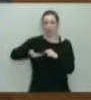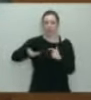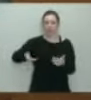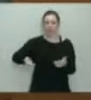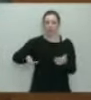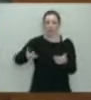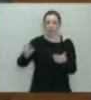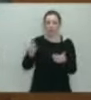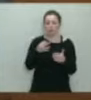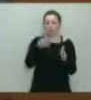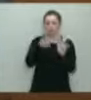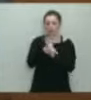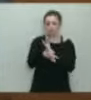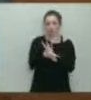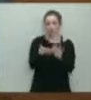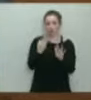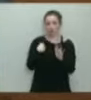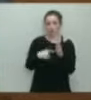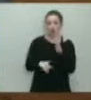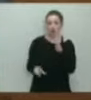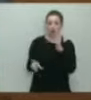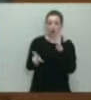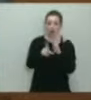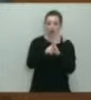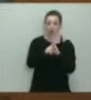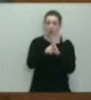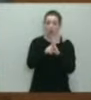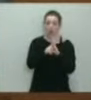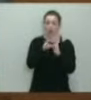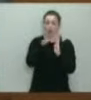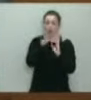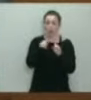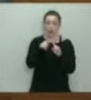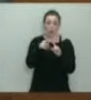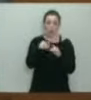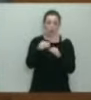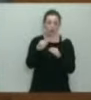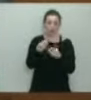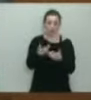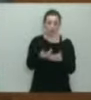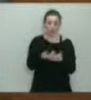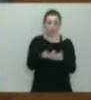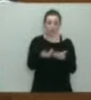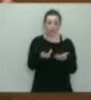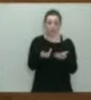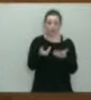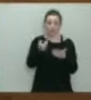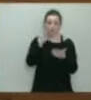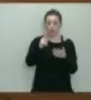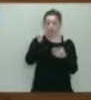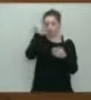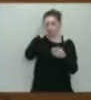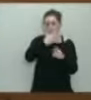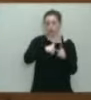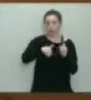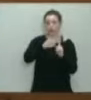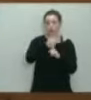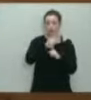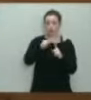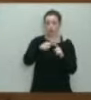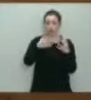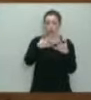que detallar en la ley, so pena de vaciar de contenido absolutamente esta exención. Y yo creo que se ha logrado con una redacción